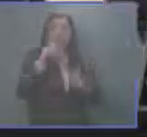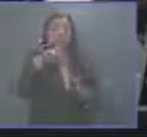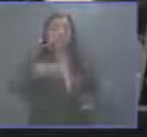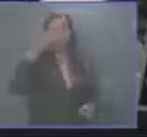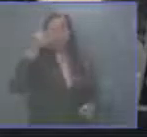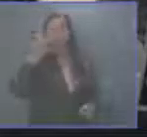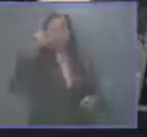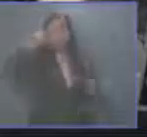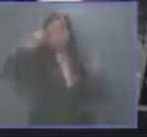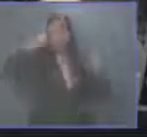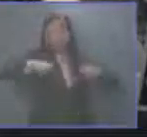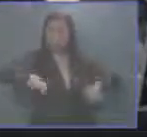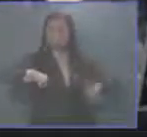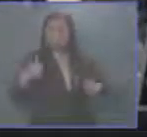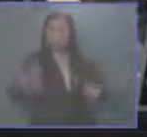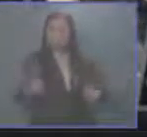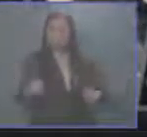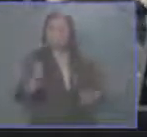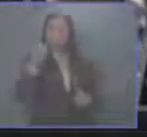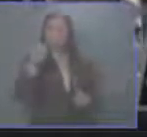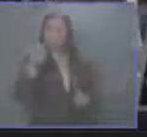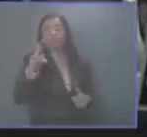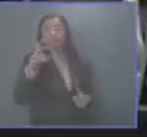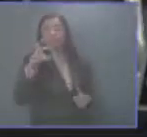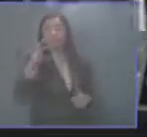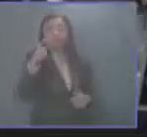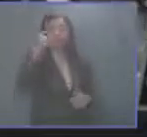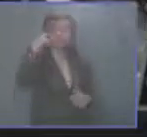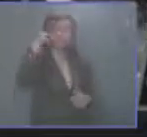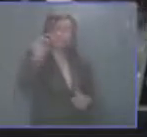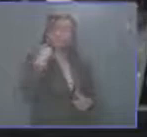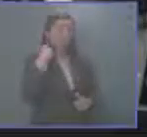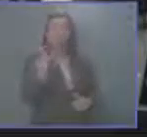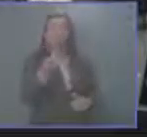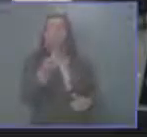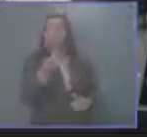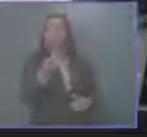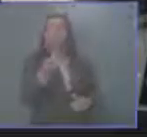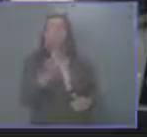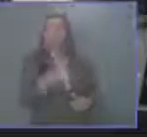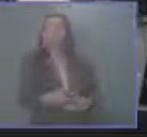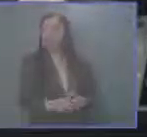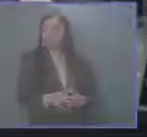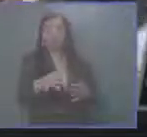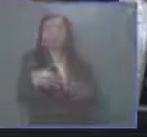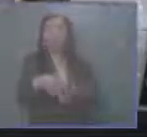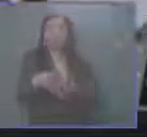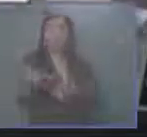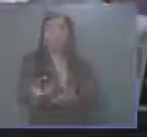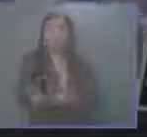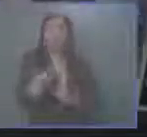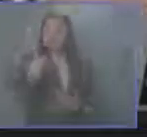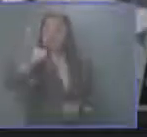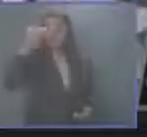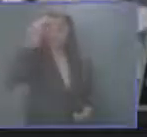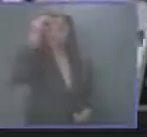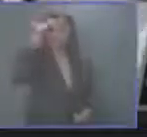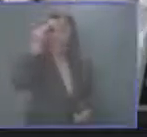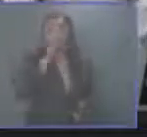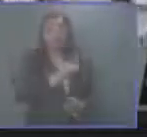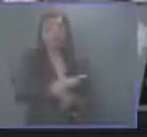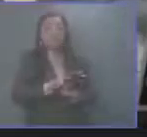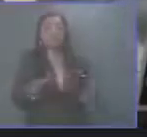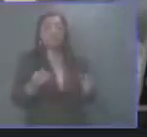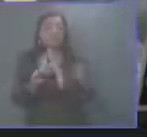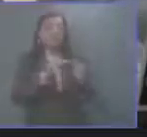aprobó el bono para nuestros policías es decir el pueblo tiene derecho a saber tal cual son las